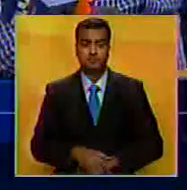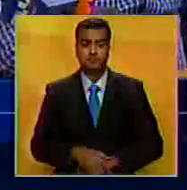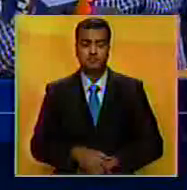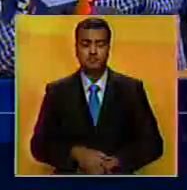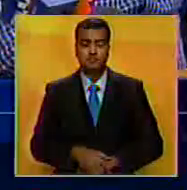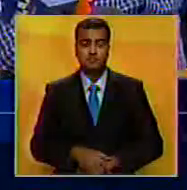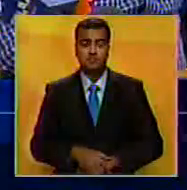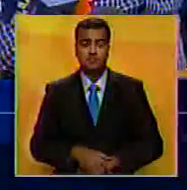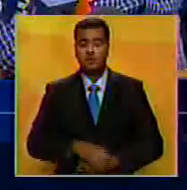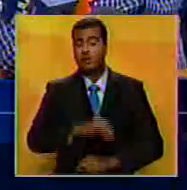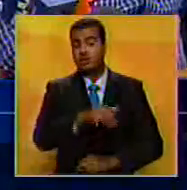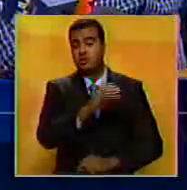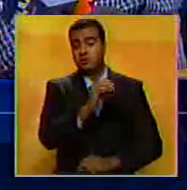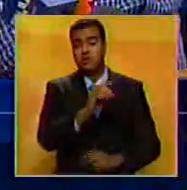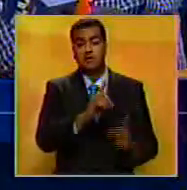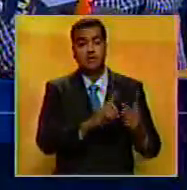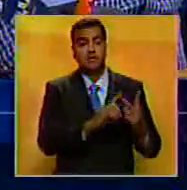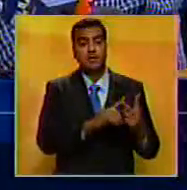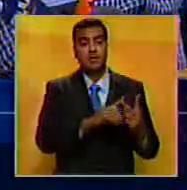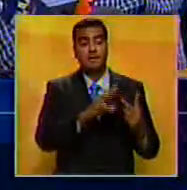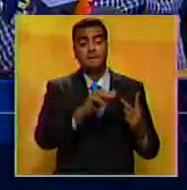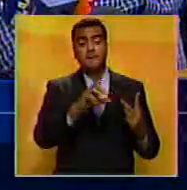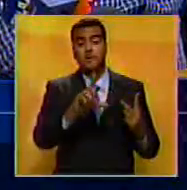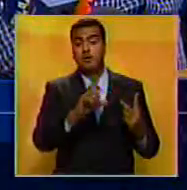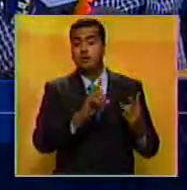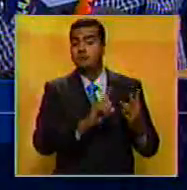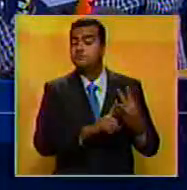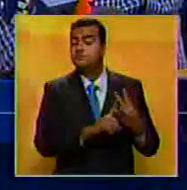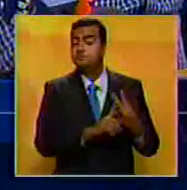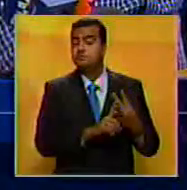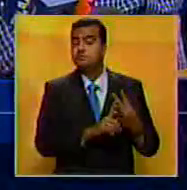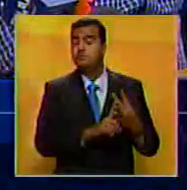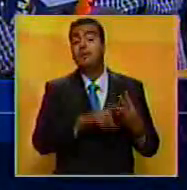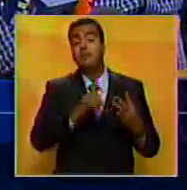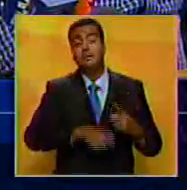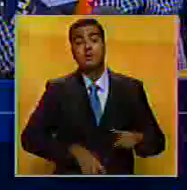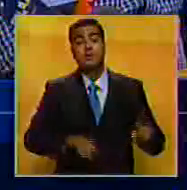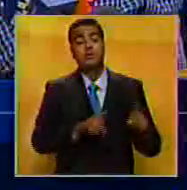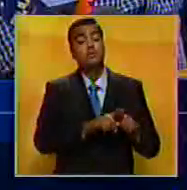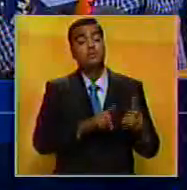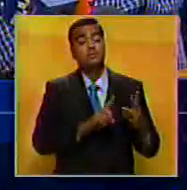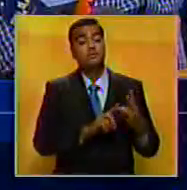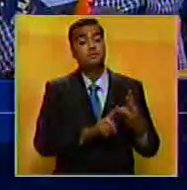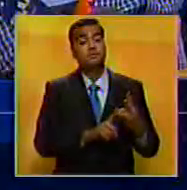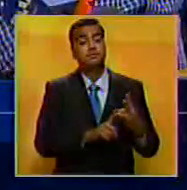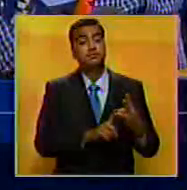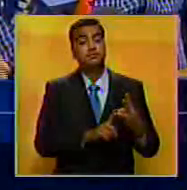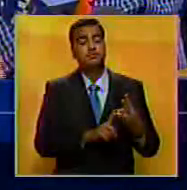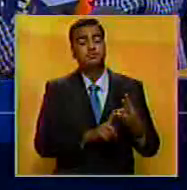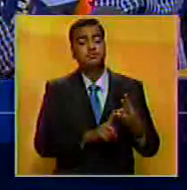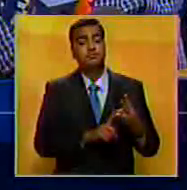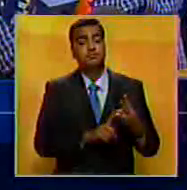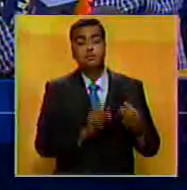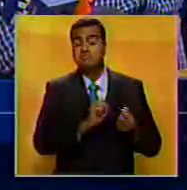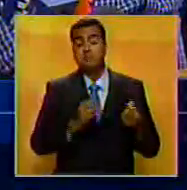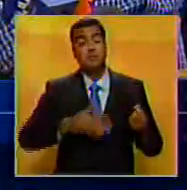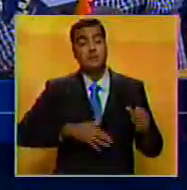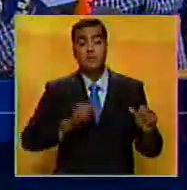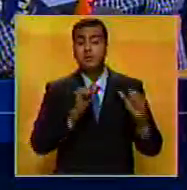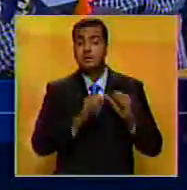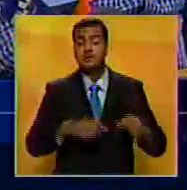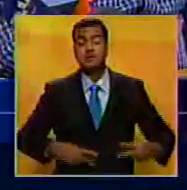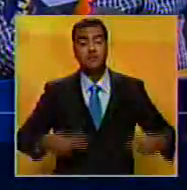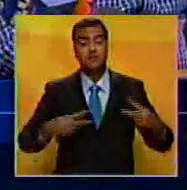Yolité Rodríguez, que le ocurrió a Máximo León en Carabobo y que le ocurrió lamentablemente sin la posibilidad de